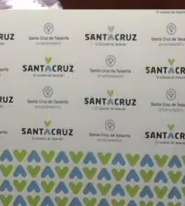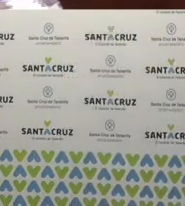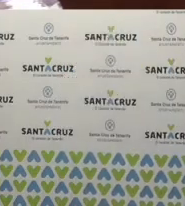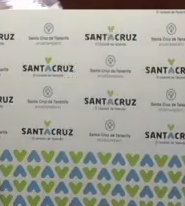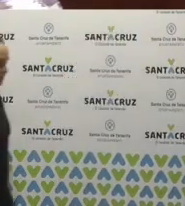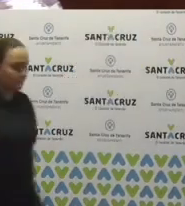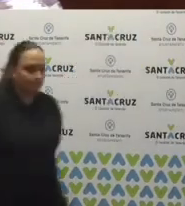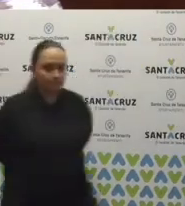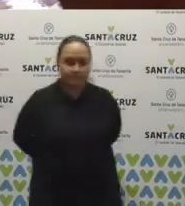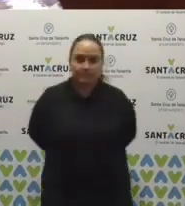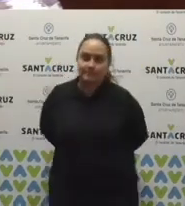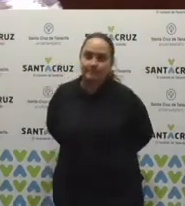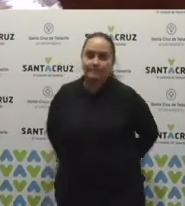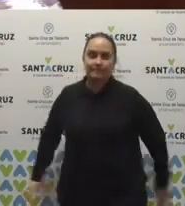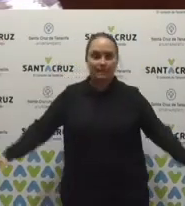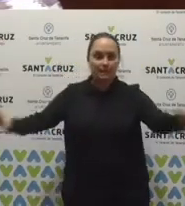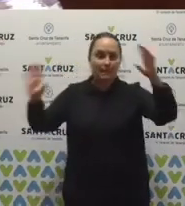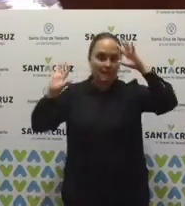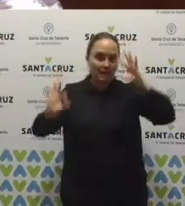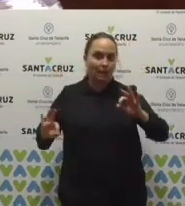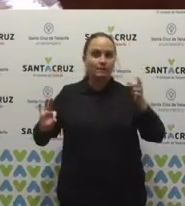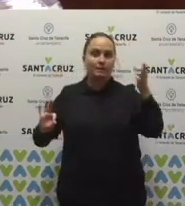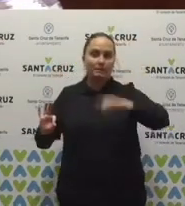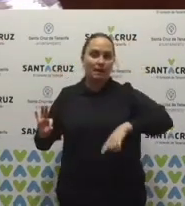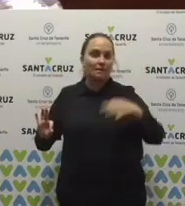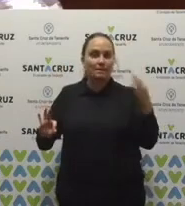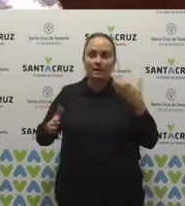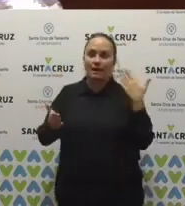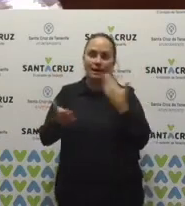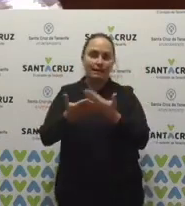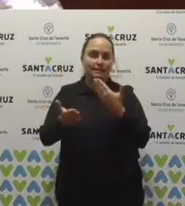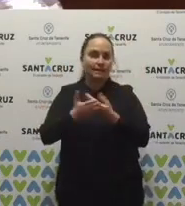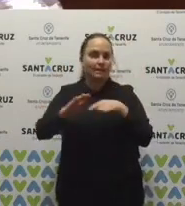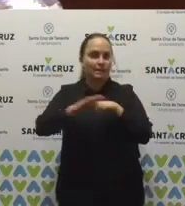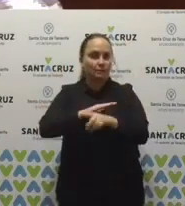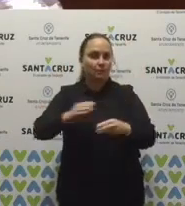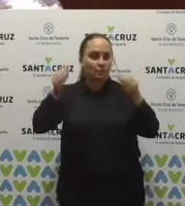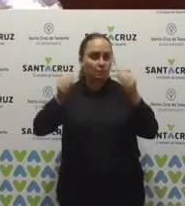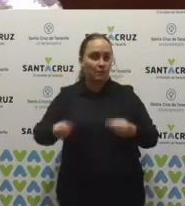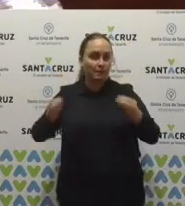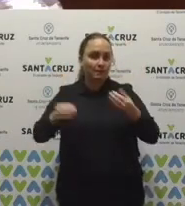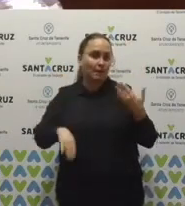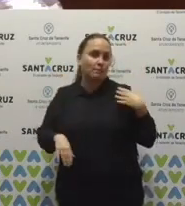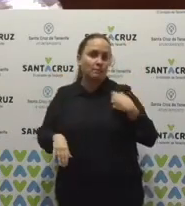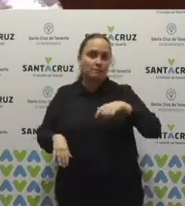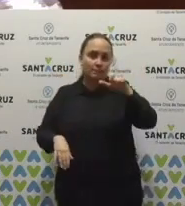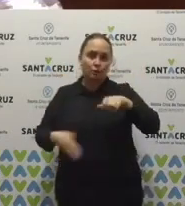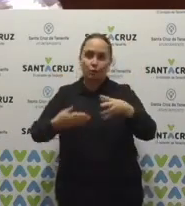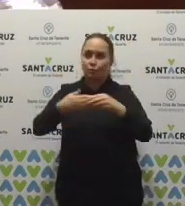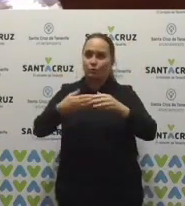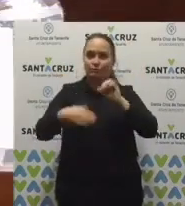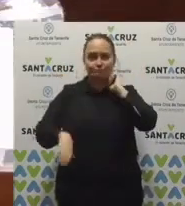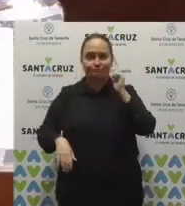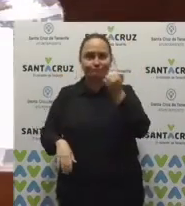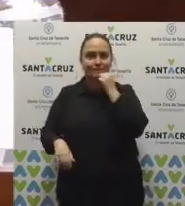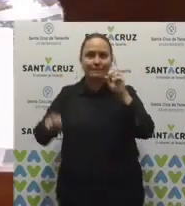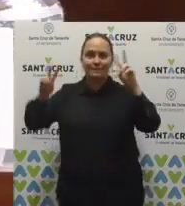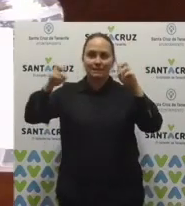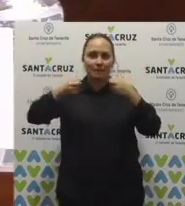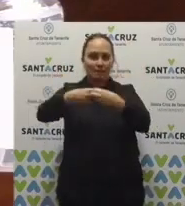garantía de buena gestión hemos visto fechas recientes las quejas de las personas usuarias por los fallos de la climatización